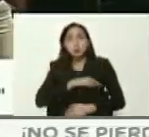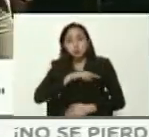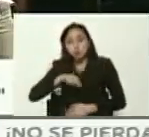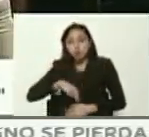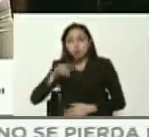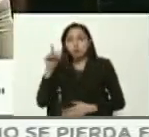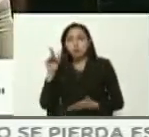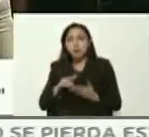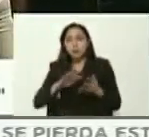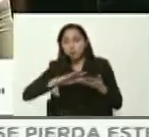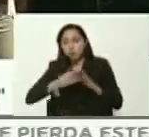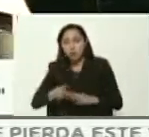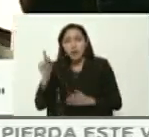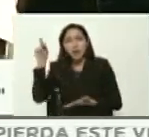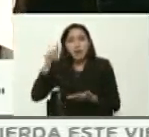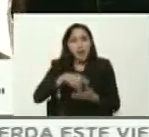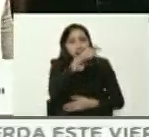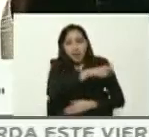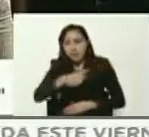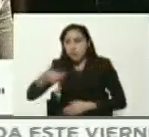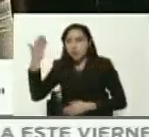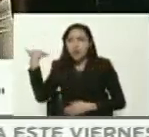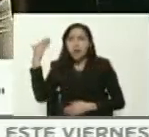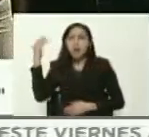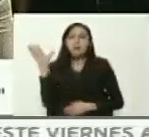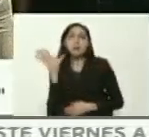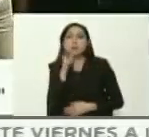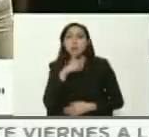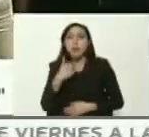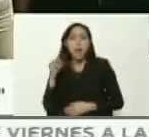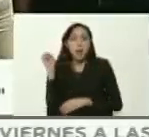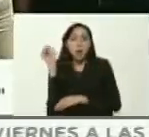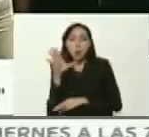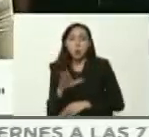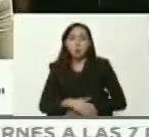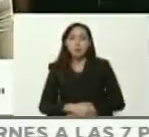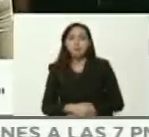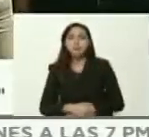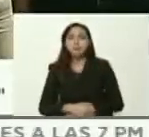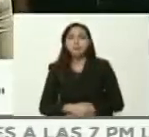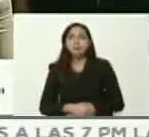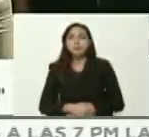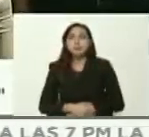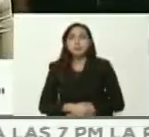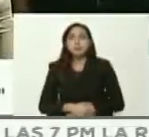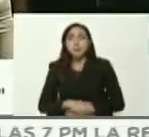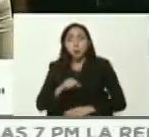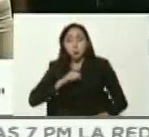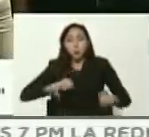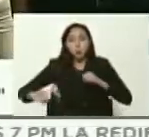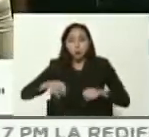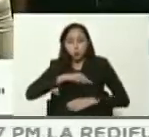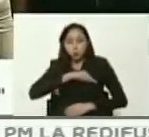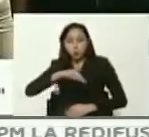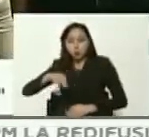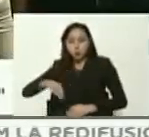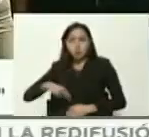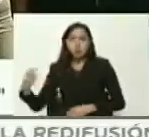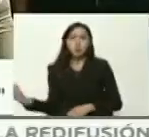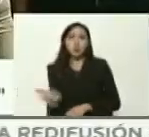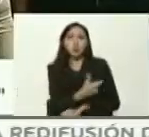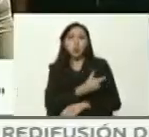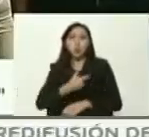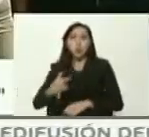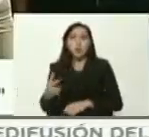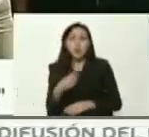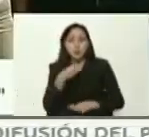llegaba nadie, donde no llegaba, bueno, no llegaba ni la luz, llegaba. Y nosotros como movimiento revolucionario, como gobierno revolucionario,